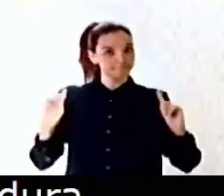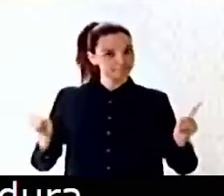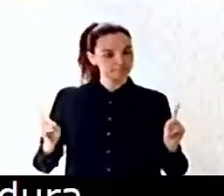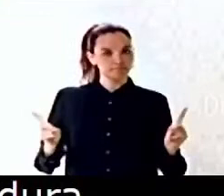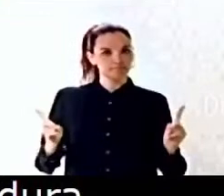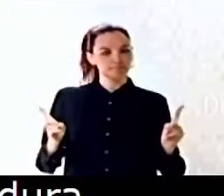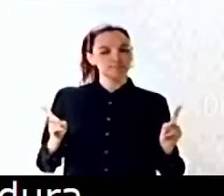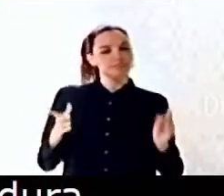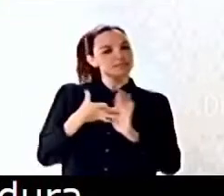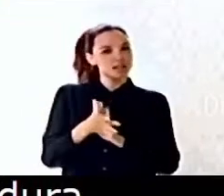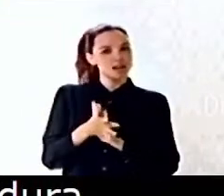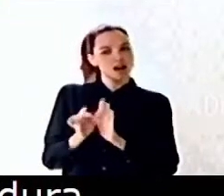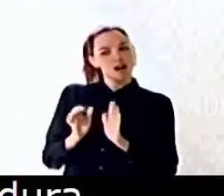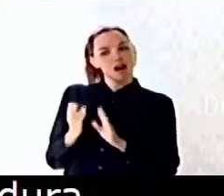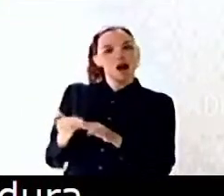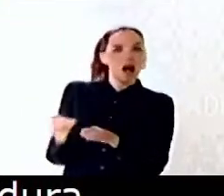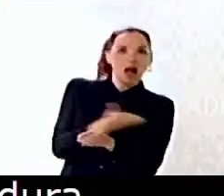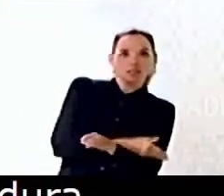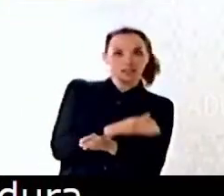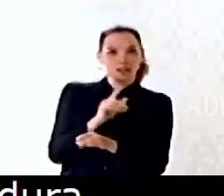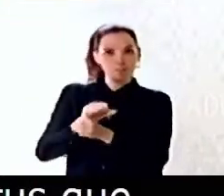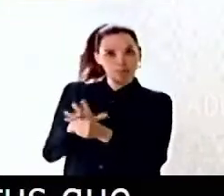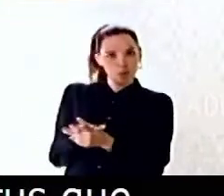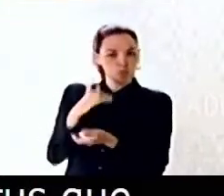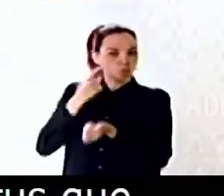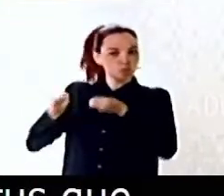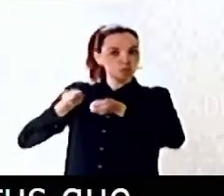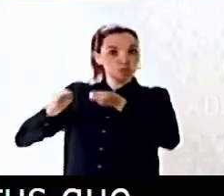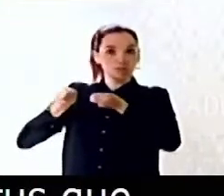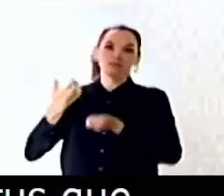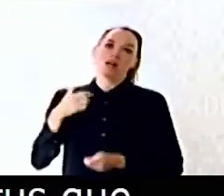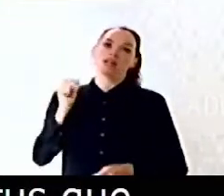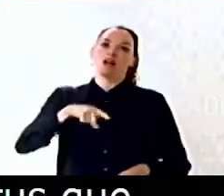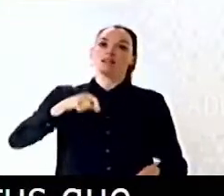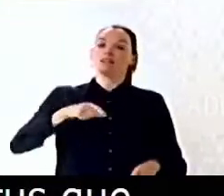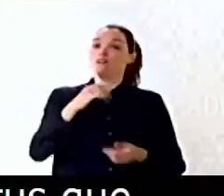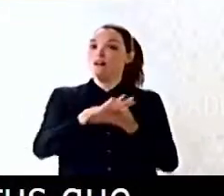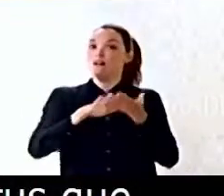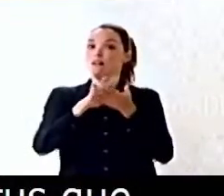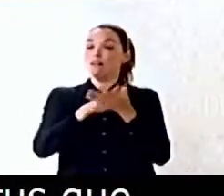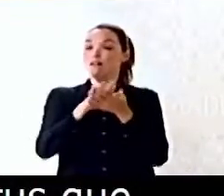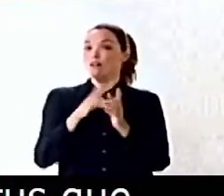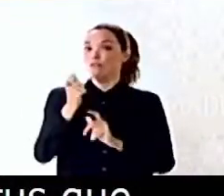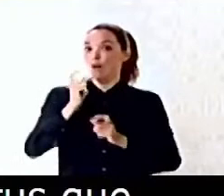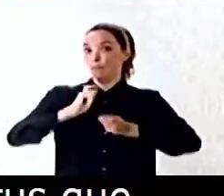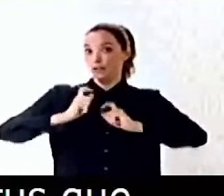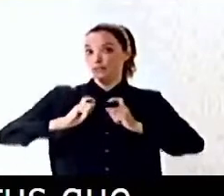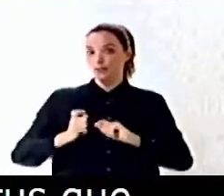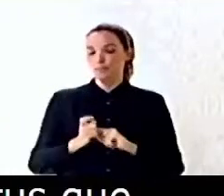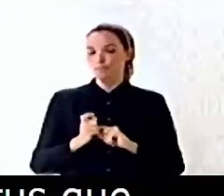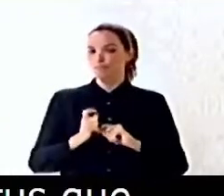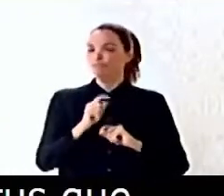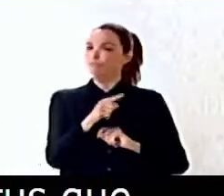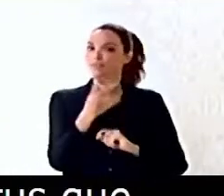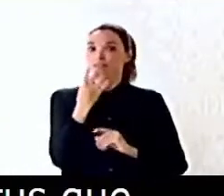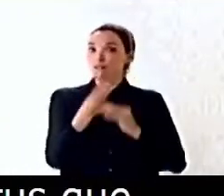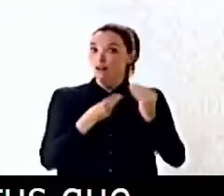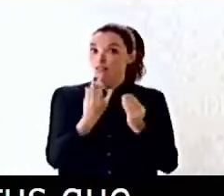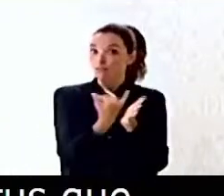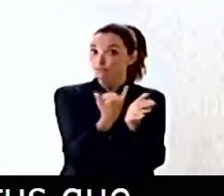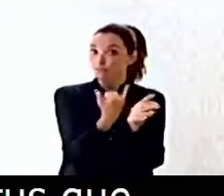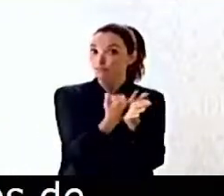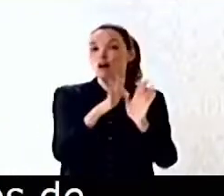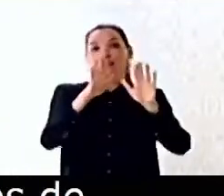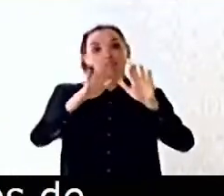en otras comparecencias de prensa, nos lleva a que hayamos sido capaces de mantener unas tasas de